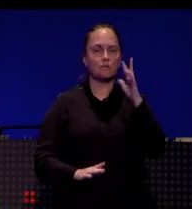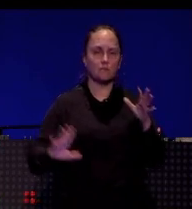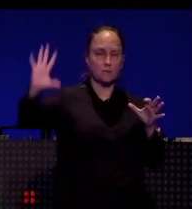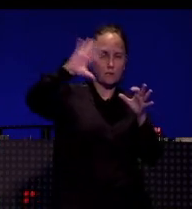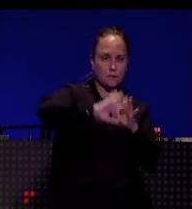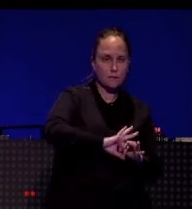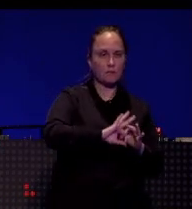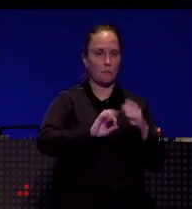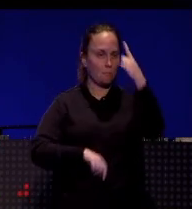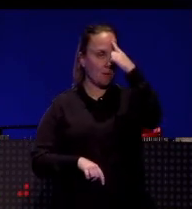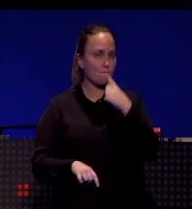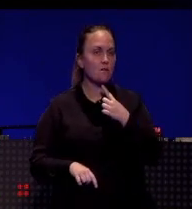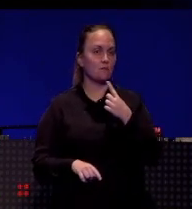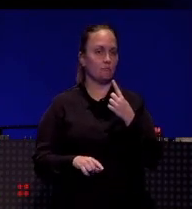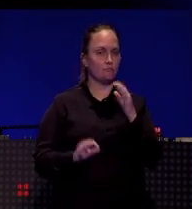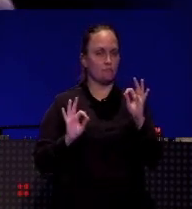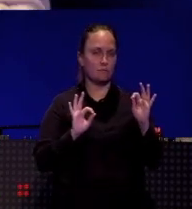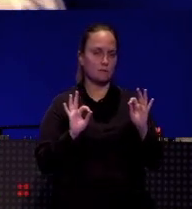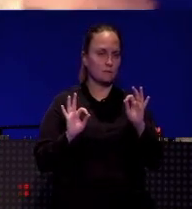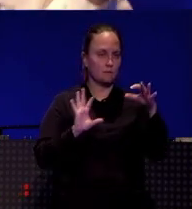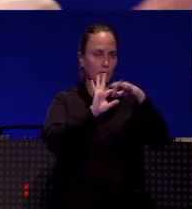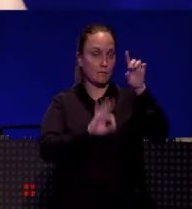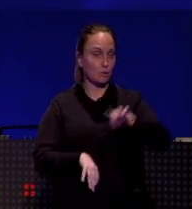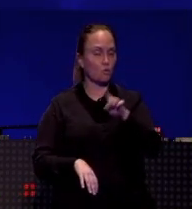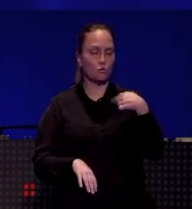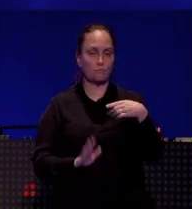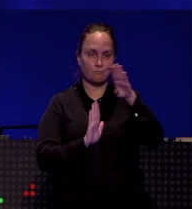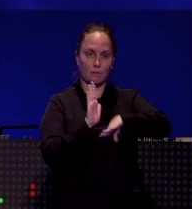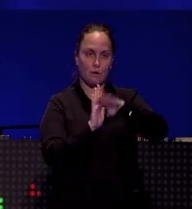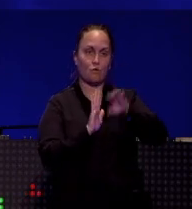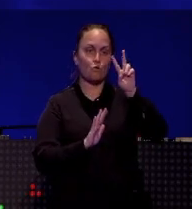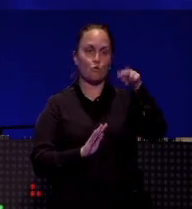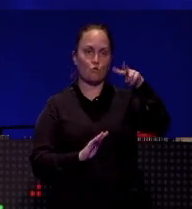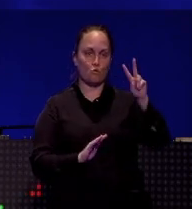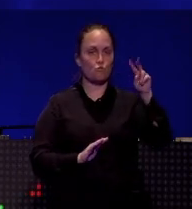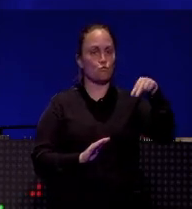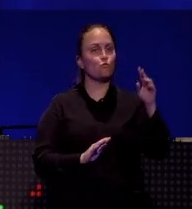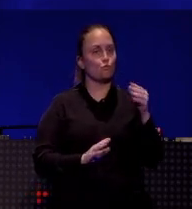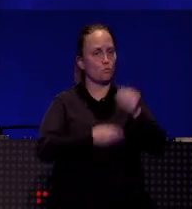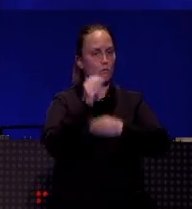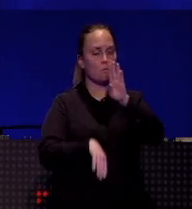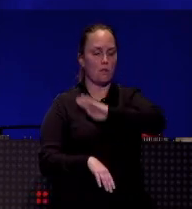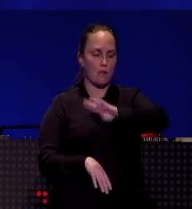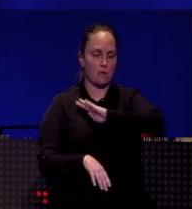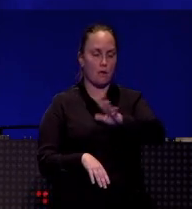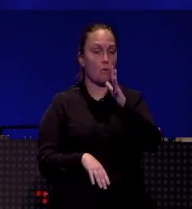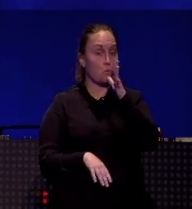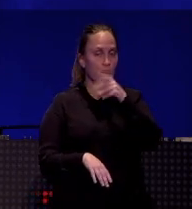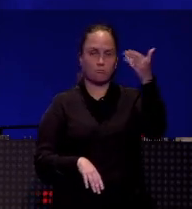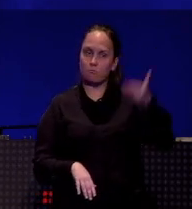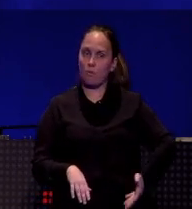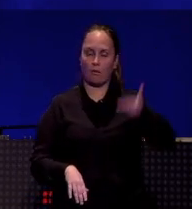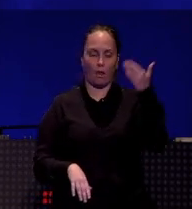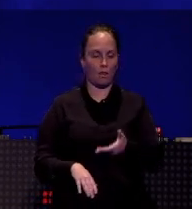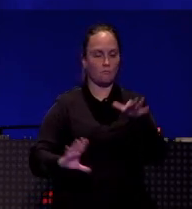estética de tu perfil y bueno yo la utilizo a diario al final esta aplicación porque no sé es como me parece súper importante